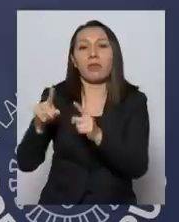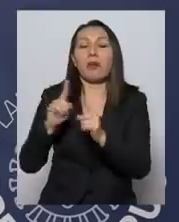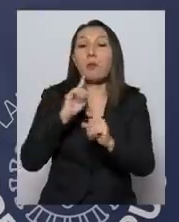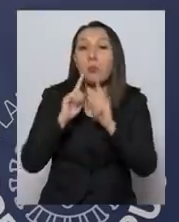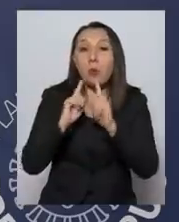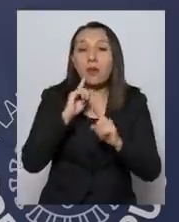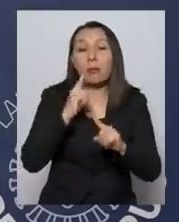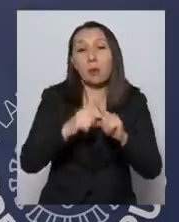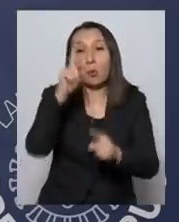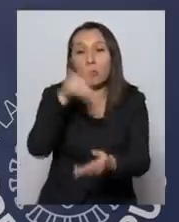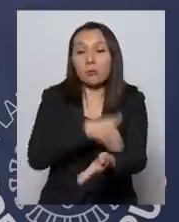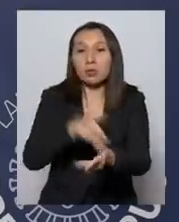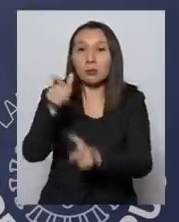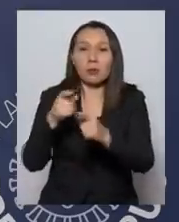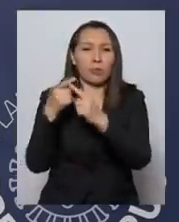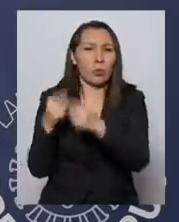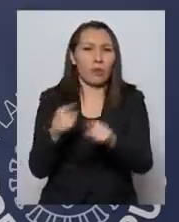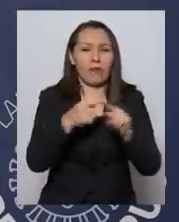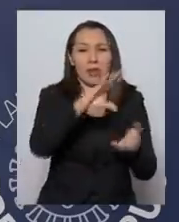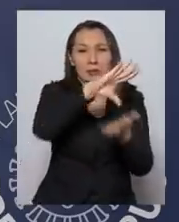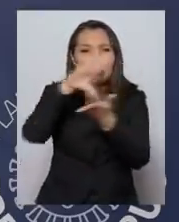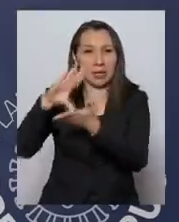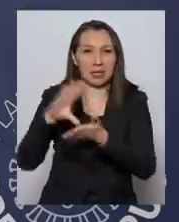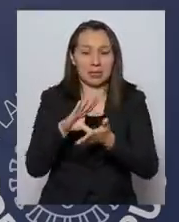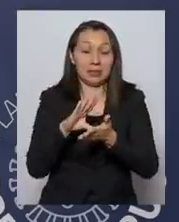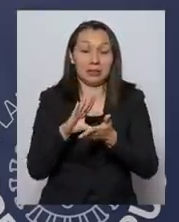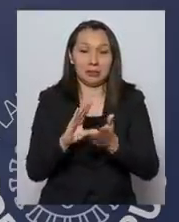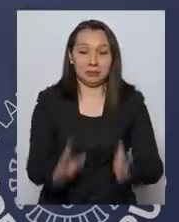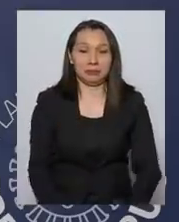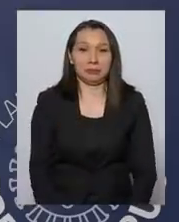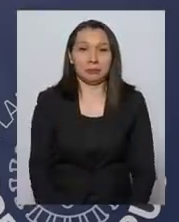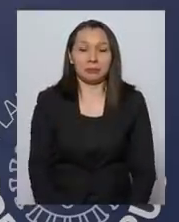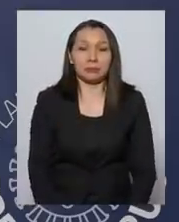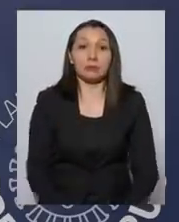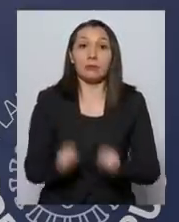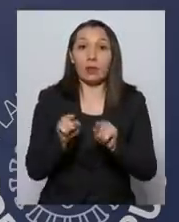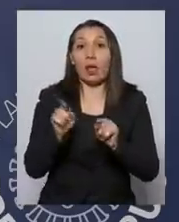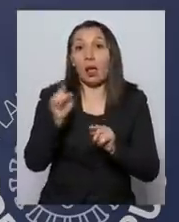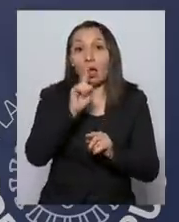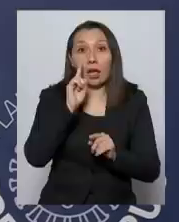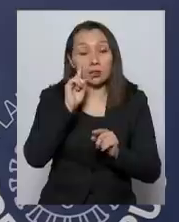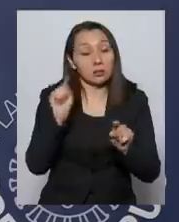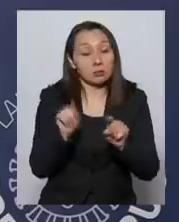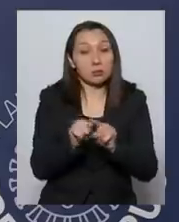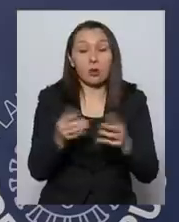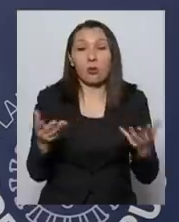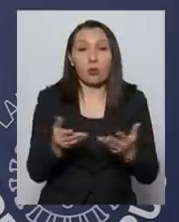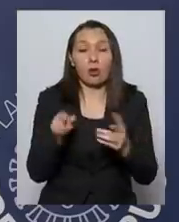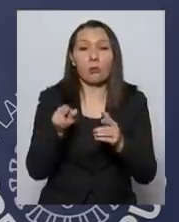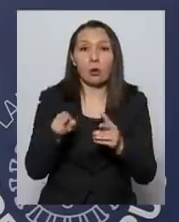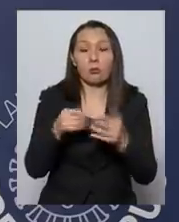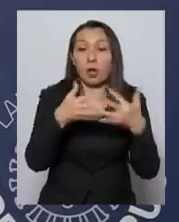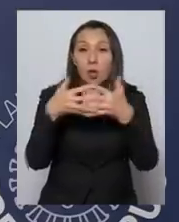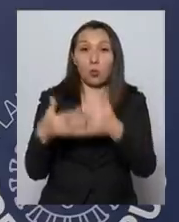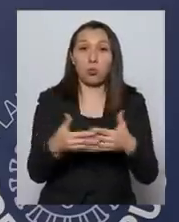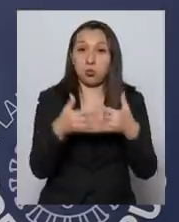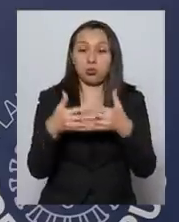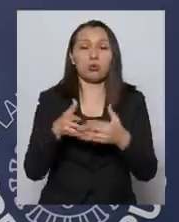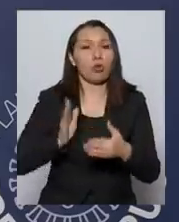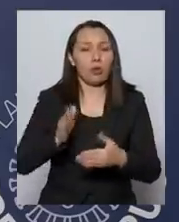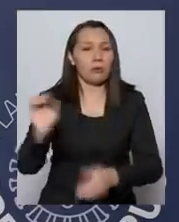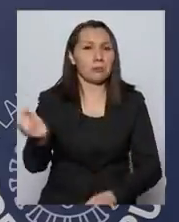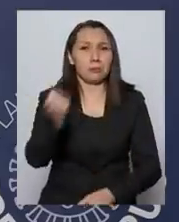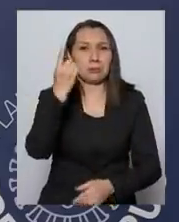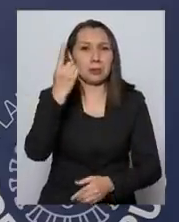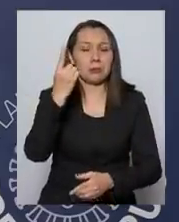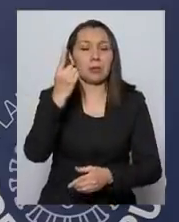test por millón de habitantes son muy diversas en las distintas naciones. Y es así como Estados Unidos sigue